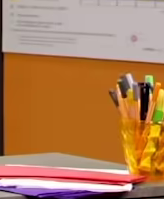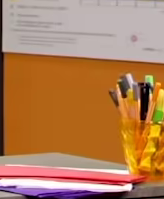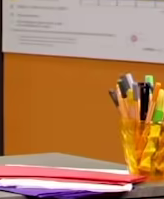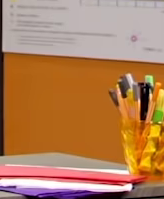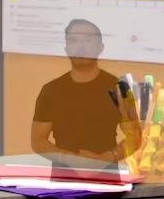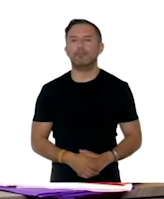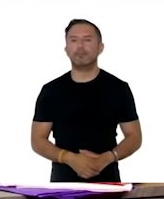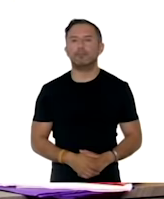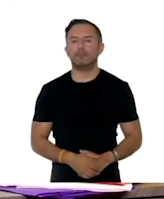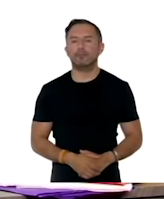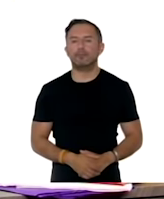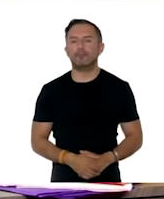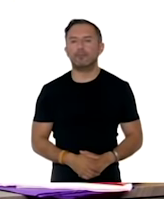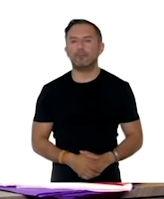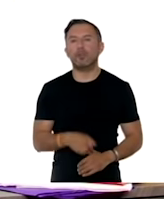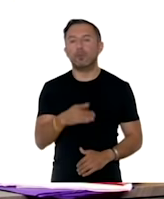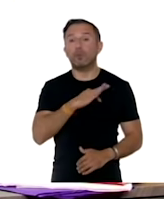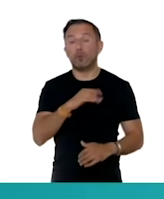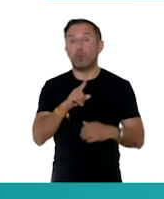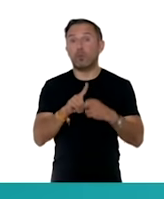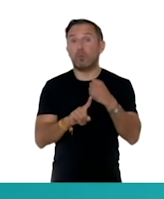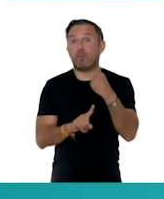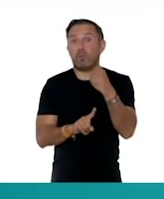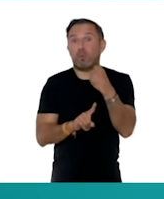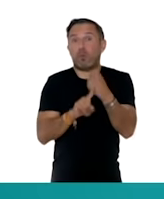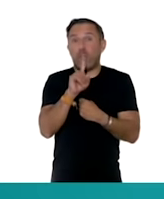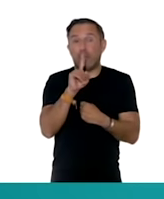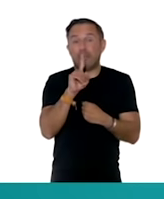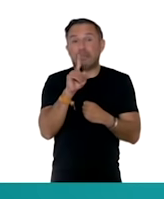¿Qué valores se pueden practicar para evitar el conflicto?